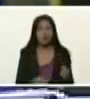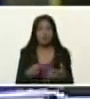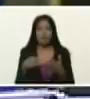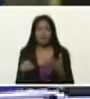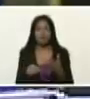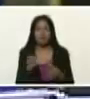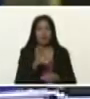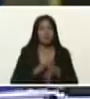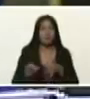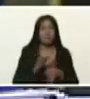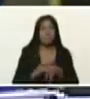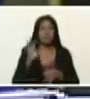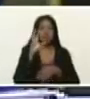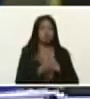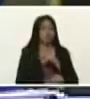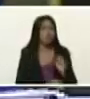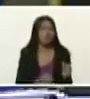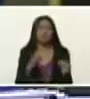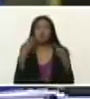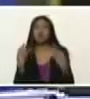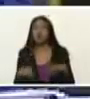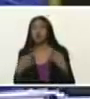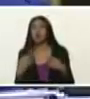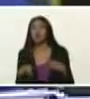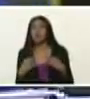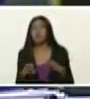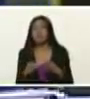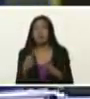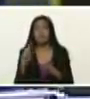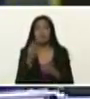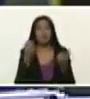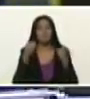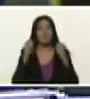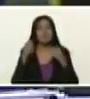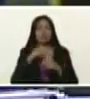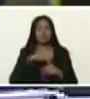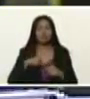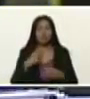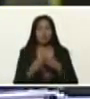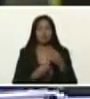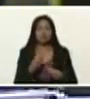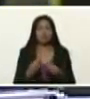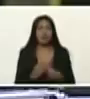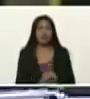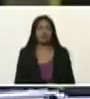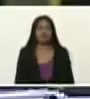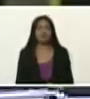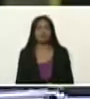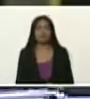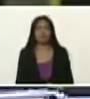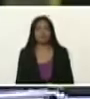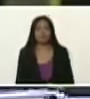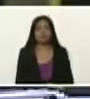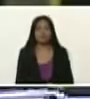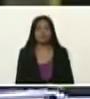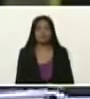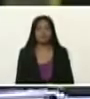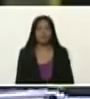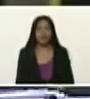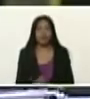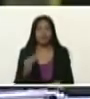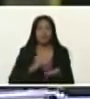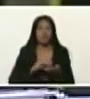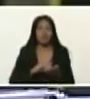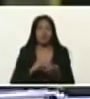mis petros. Esto es el primer ensayo que vamos a hacer para ir poniendo